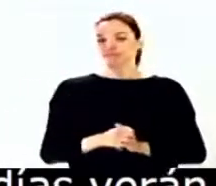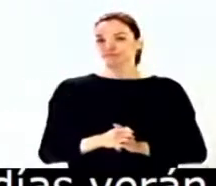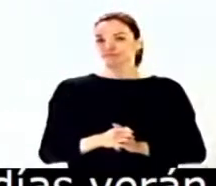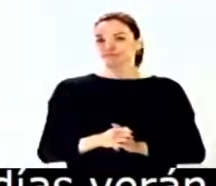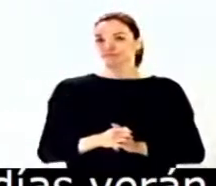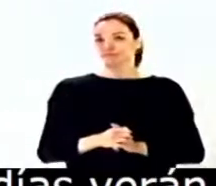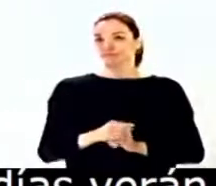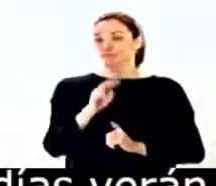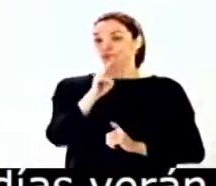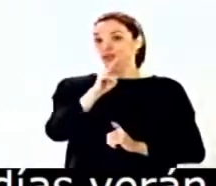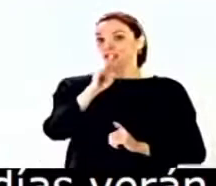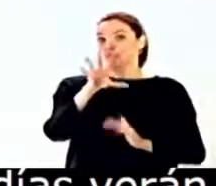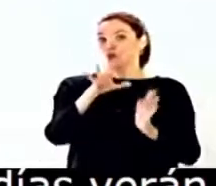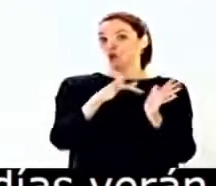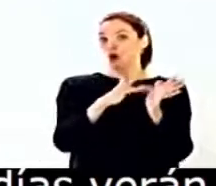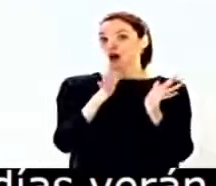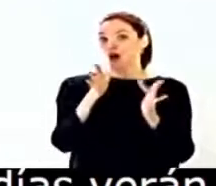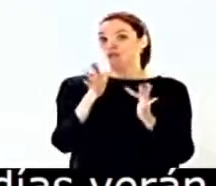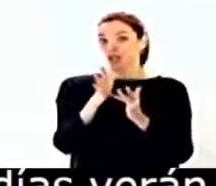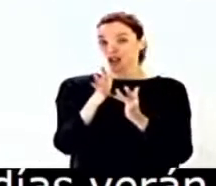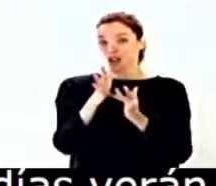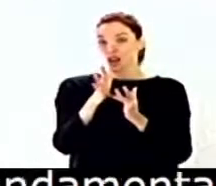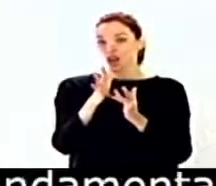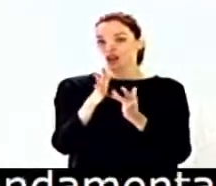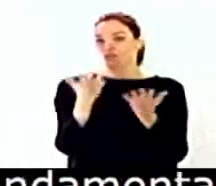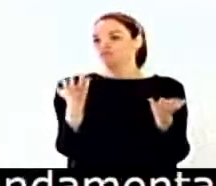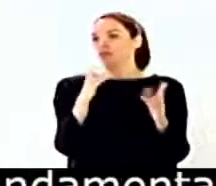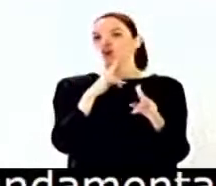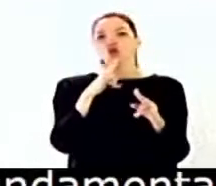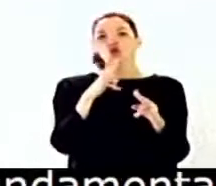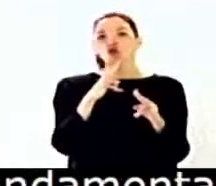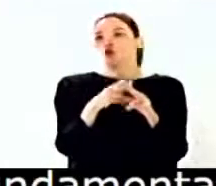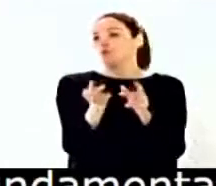el 25 de abril es un nombre